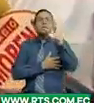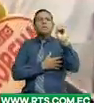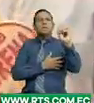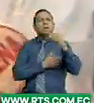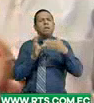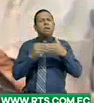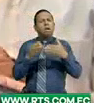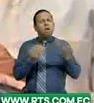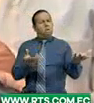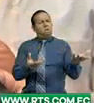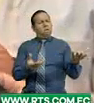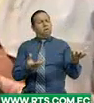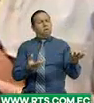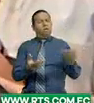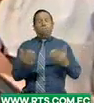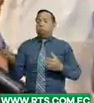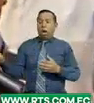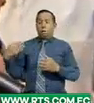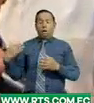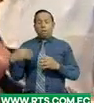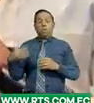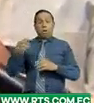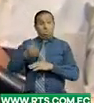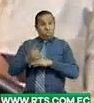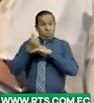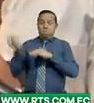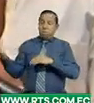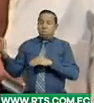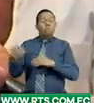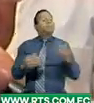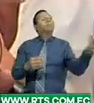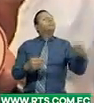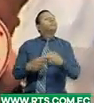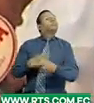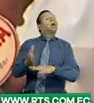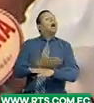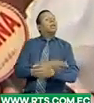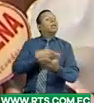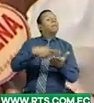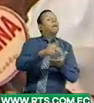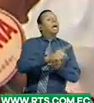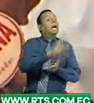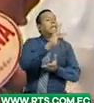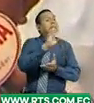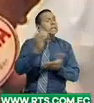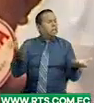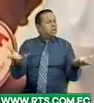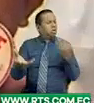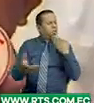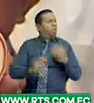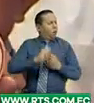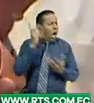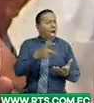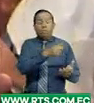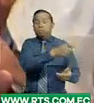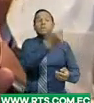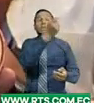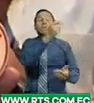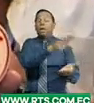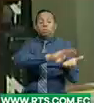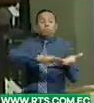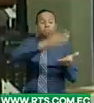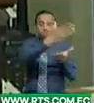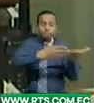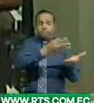que sí hemos logrado que se le haga la evolución a ciertas personas que en su momento compraron cajas de mascarillas en sobreprecio